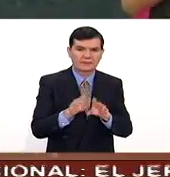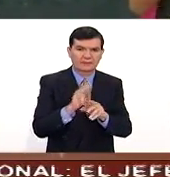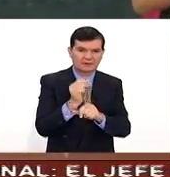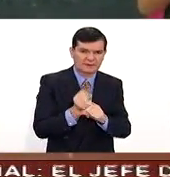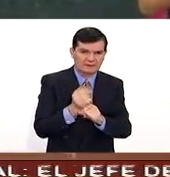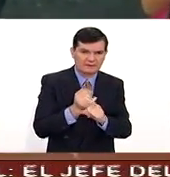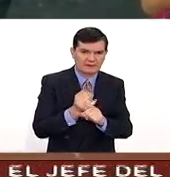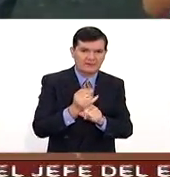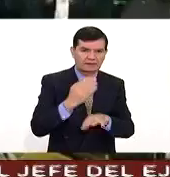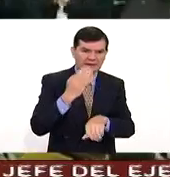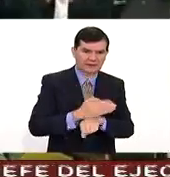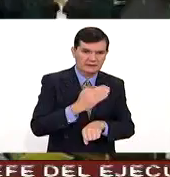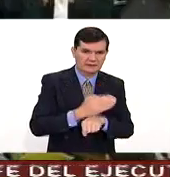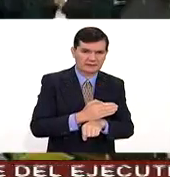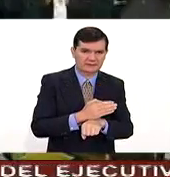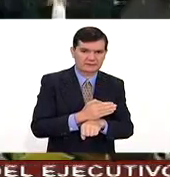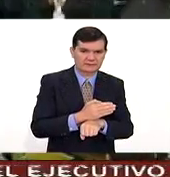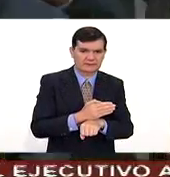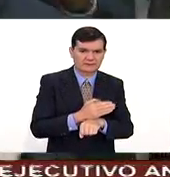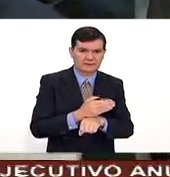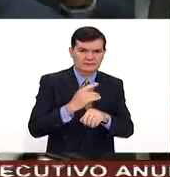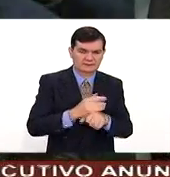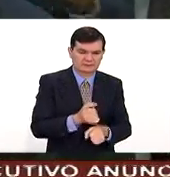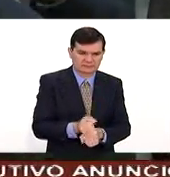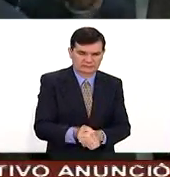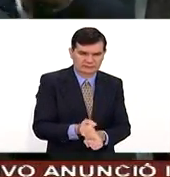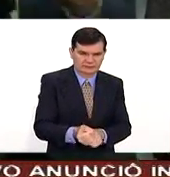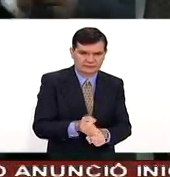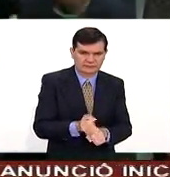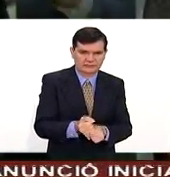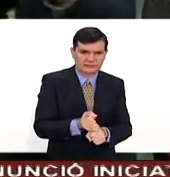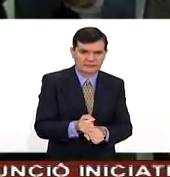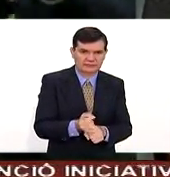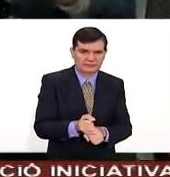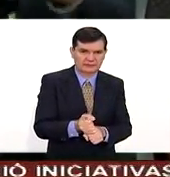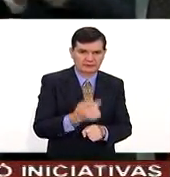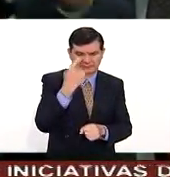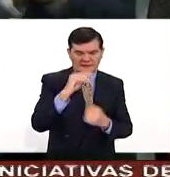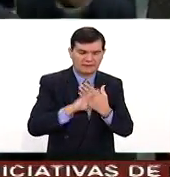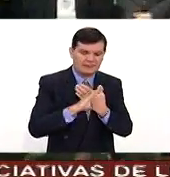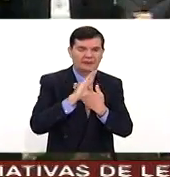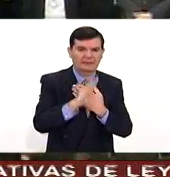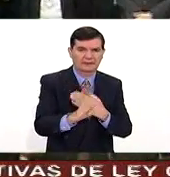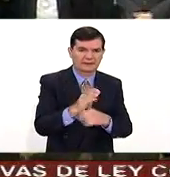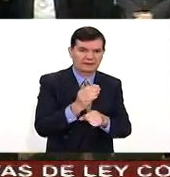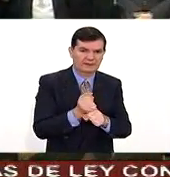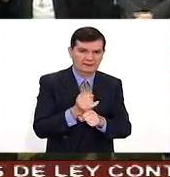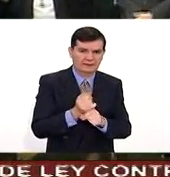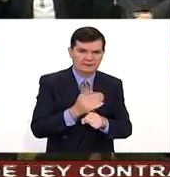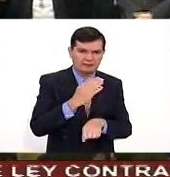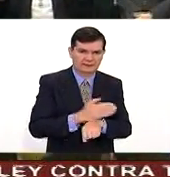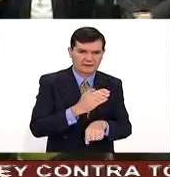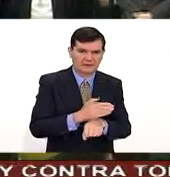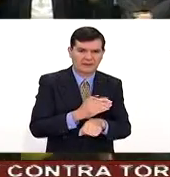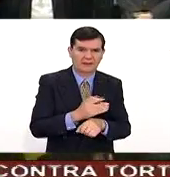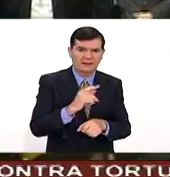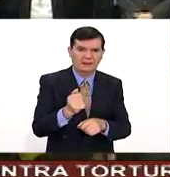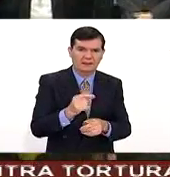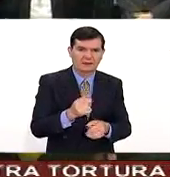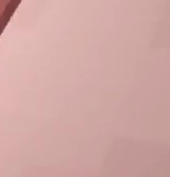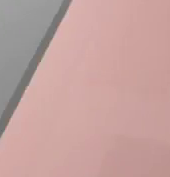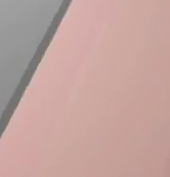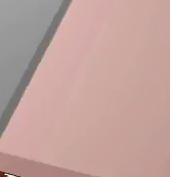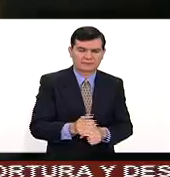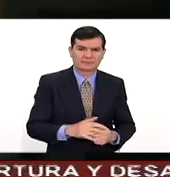investigar y castigar la tortura, quiero decir, para evitar, investigar y castigar la tortura. Y sancionar